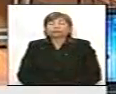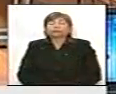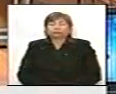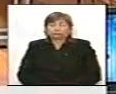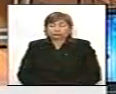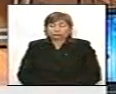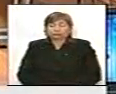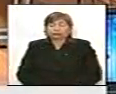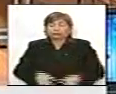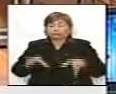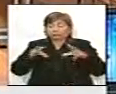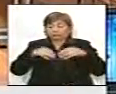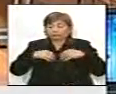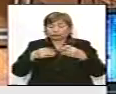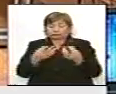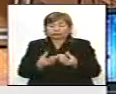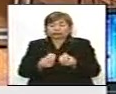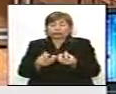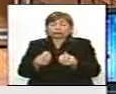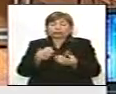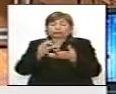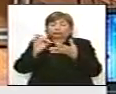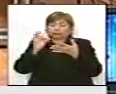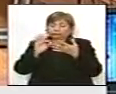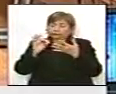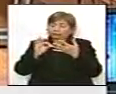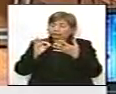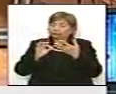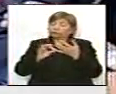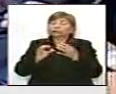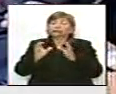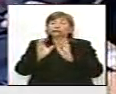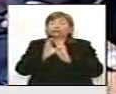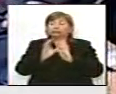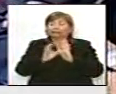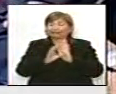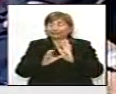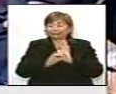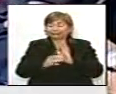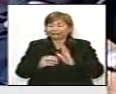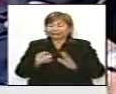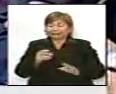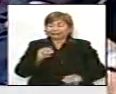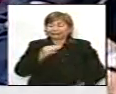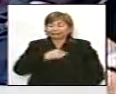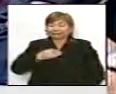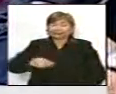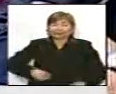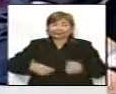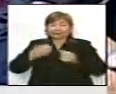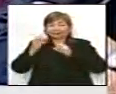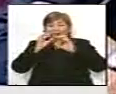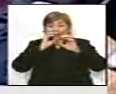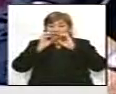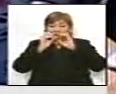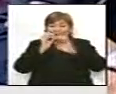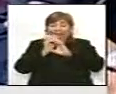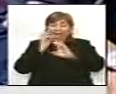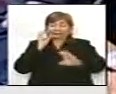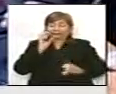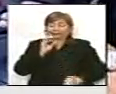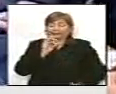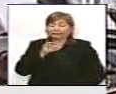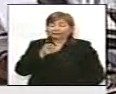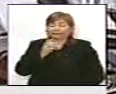se aprobó por mayoría el informe de calificación sobre la denuncia constitucional contra el exministro de Transportes y Comunicaciones, Bruno